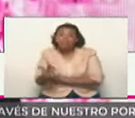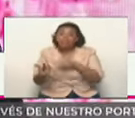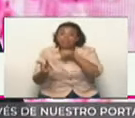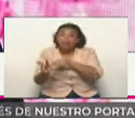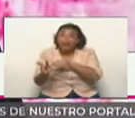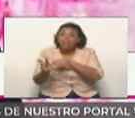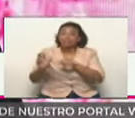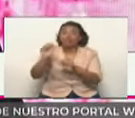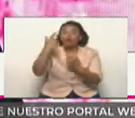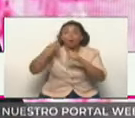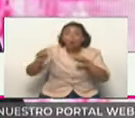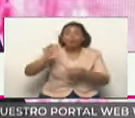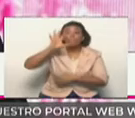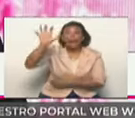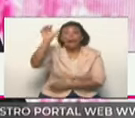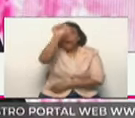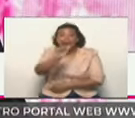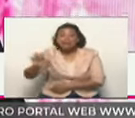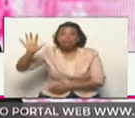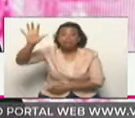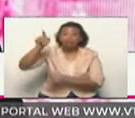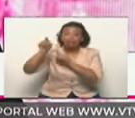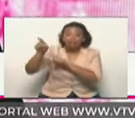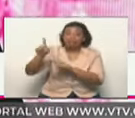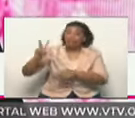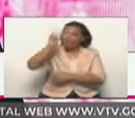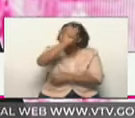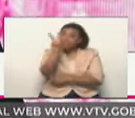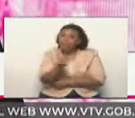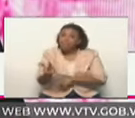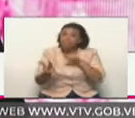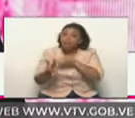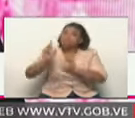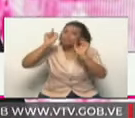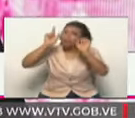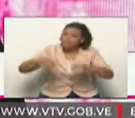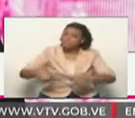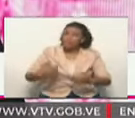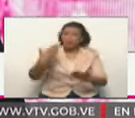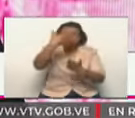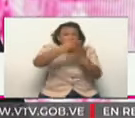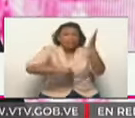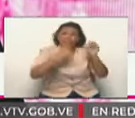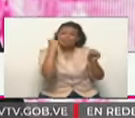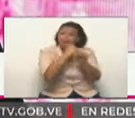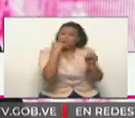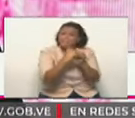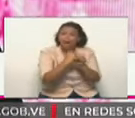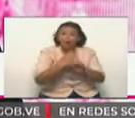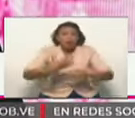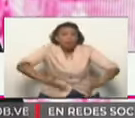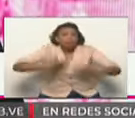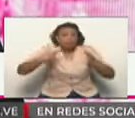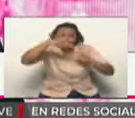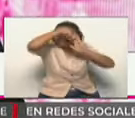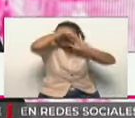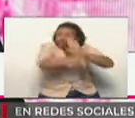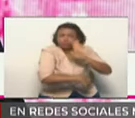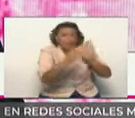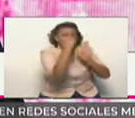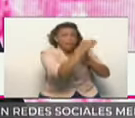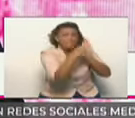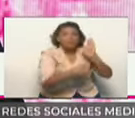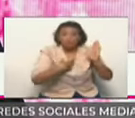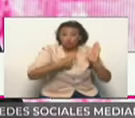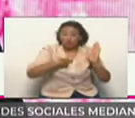de los BRICS, la gran y heroica Vietnam, también con una agenda hiperintensa Yo estuve